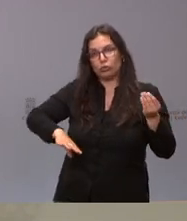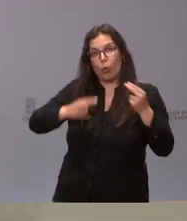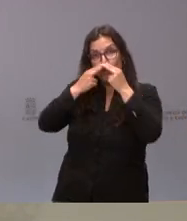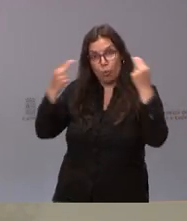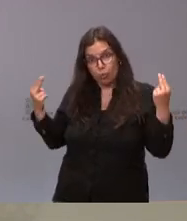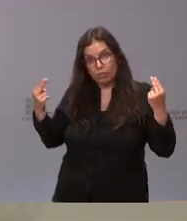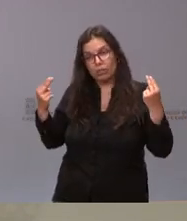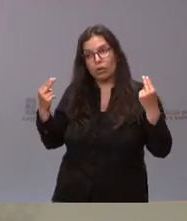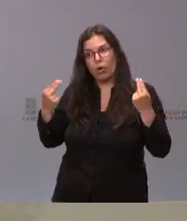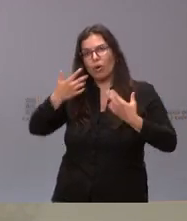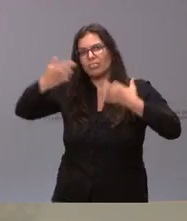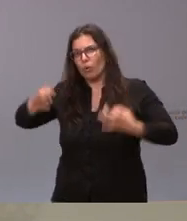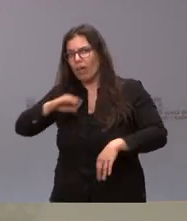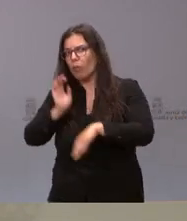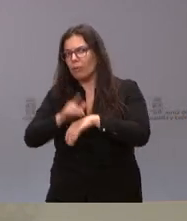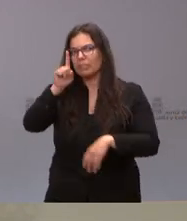Gracias.